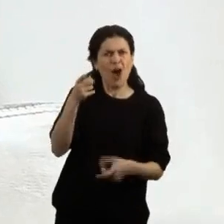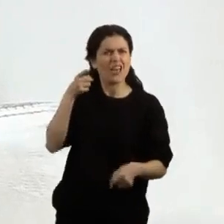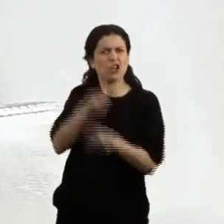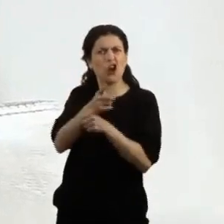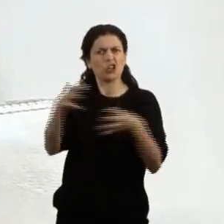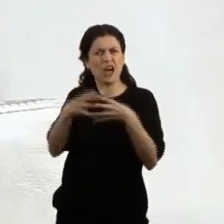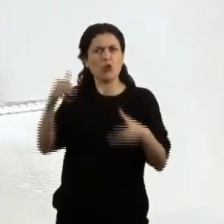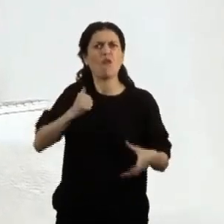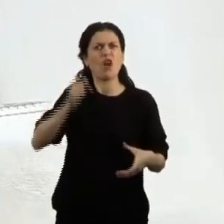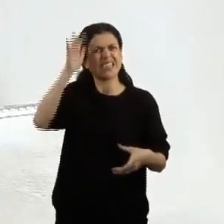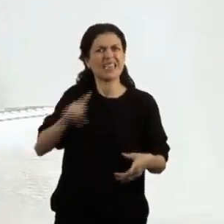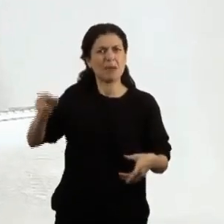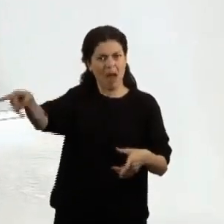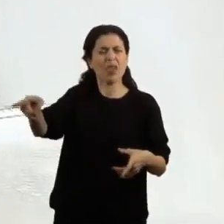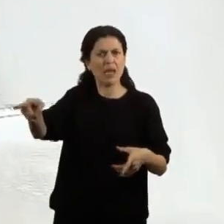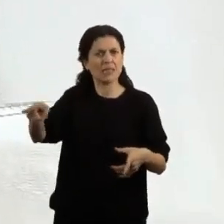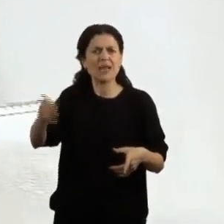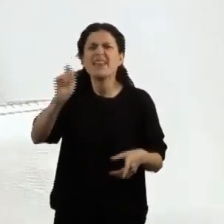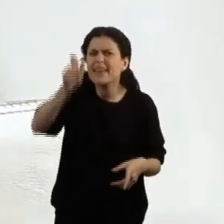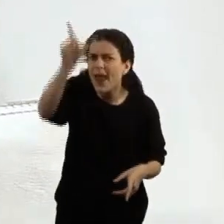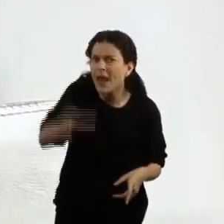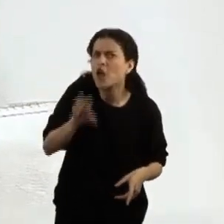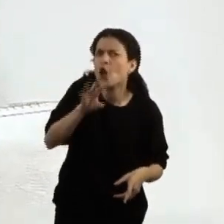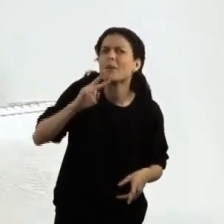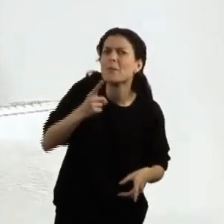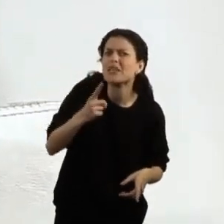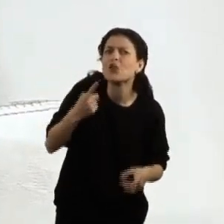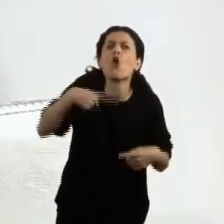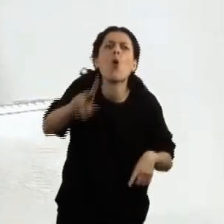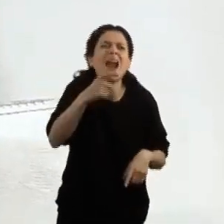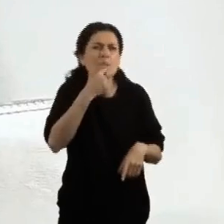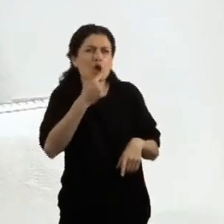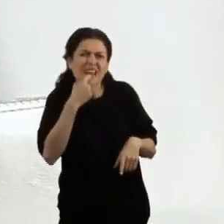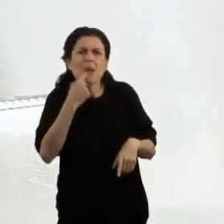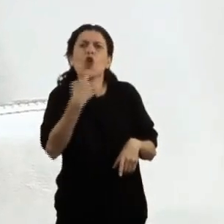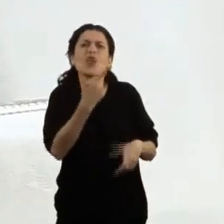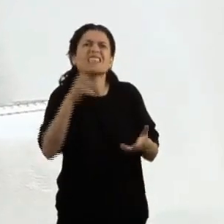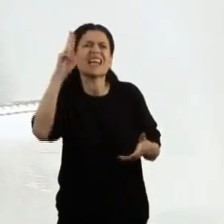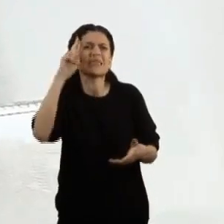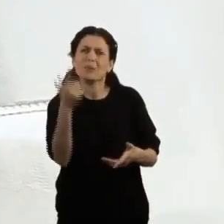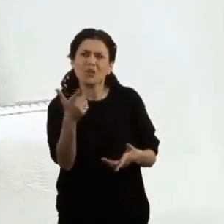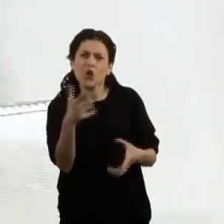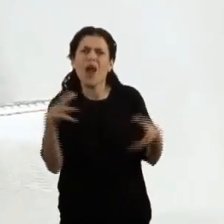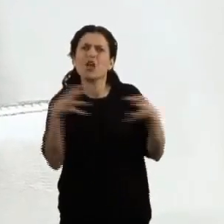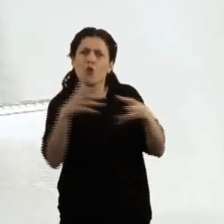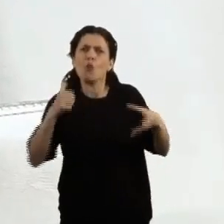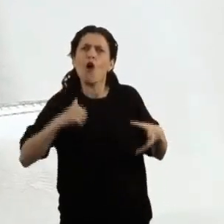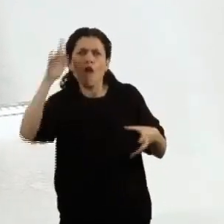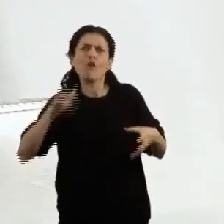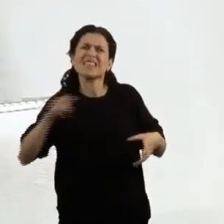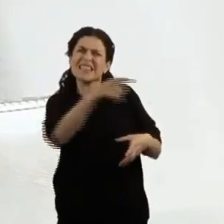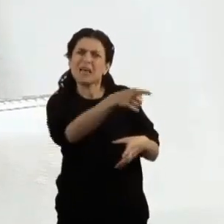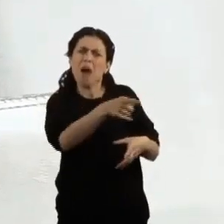dar algún nombre o también ejemplificar en qué casos y por qué se les faltó respeto a las Fuerzas Armadas. Y